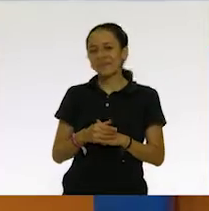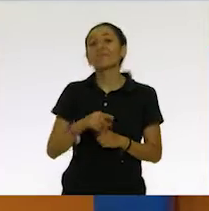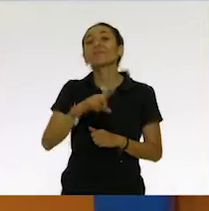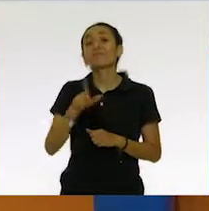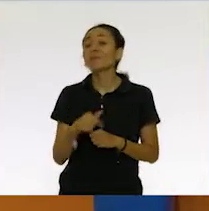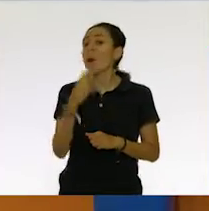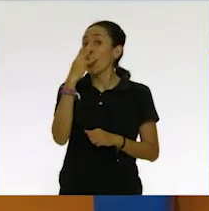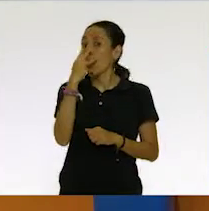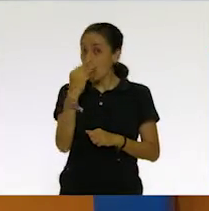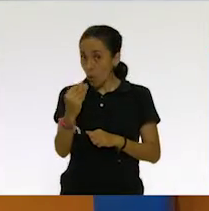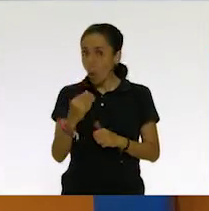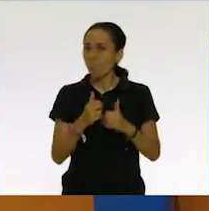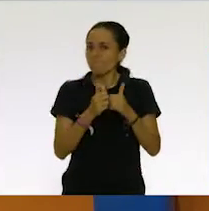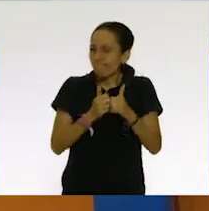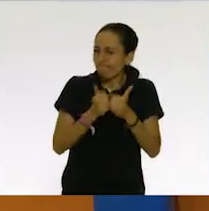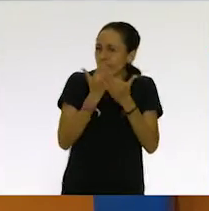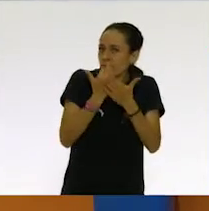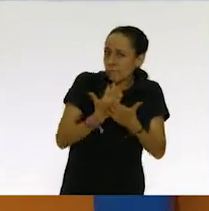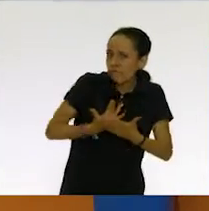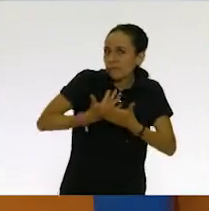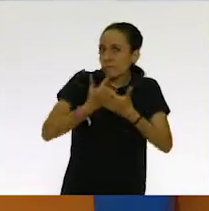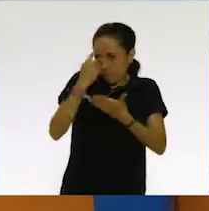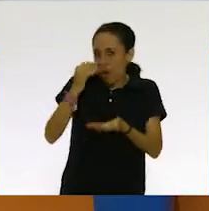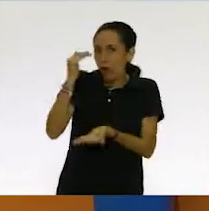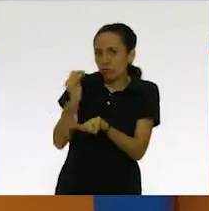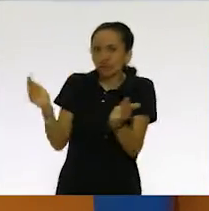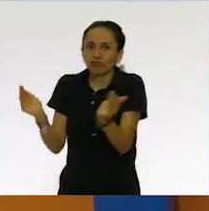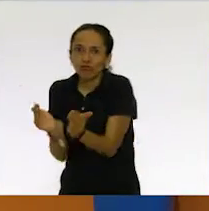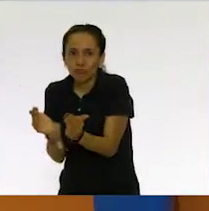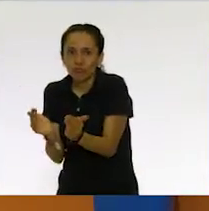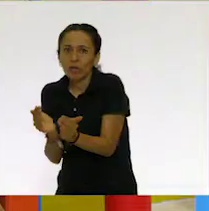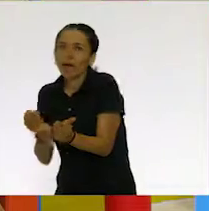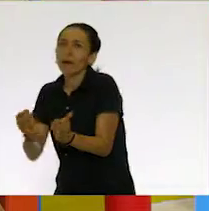lobo a que la pequeña criatura saliera de esa cueva?